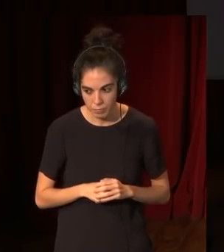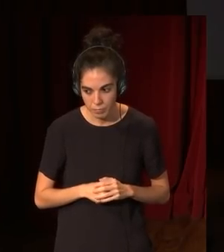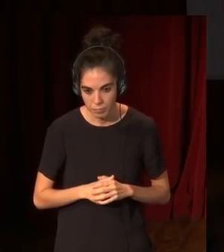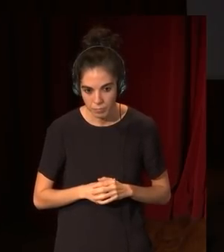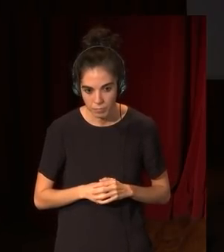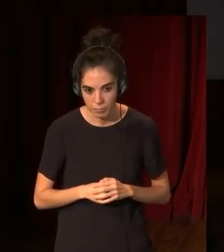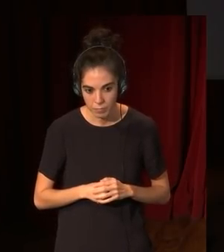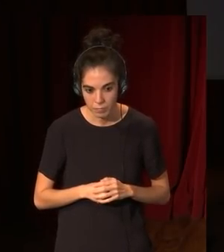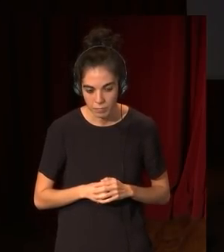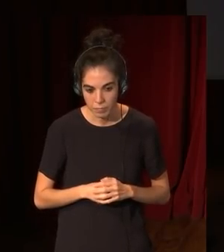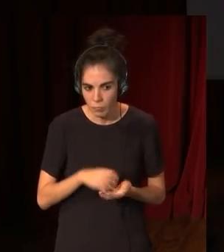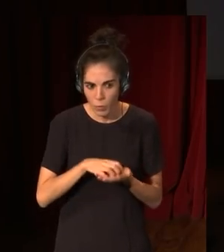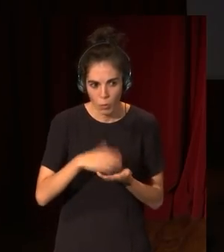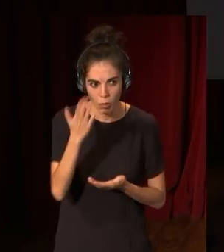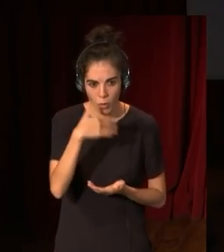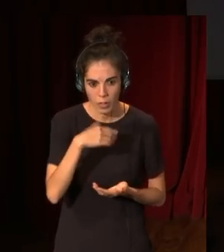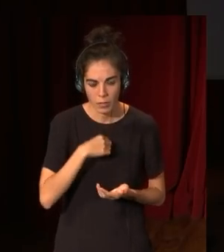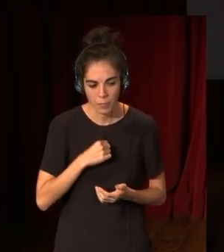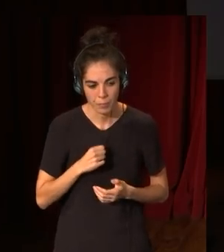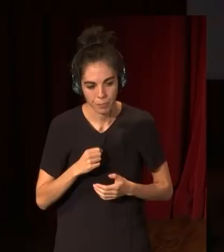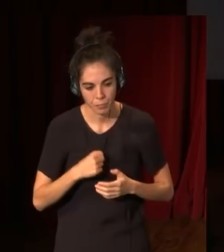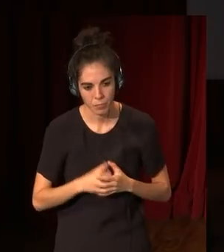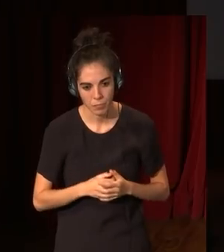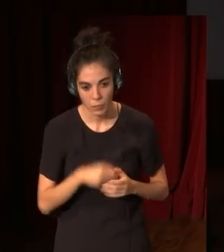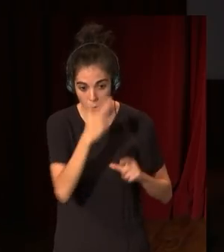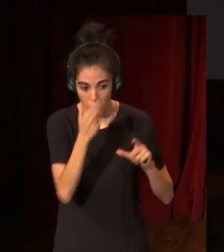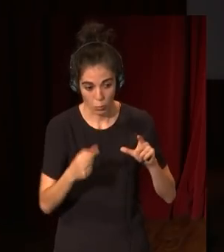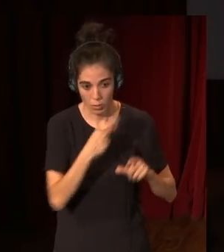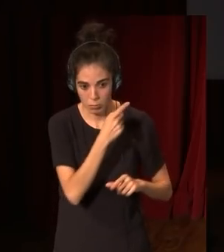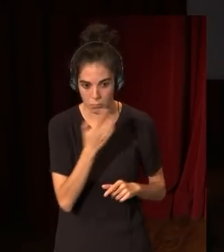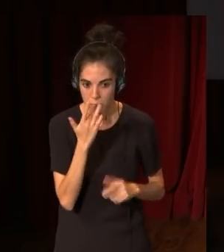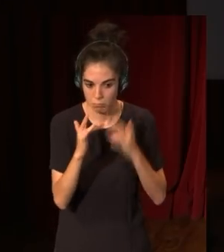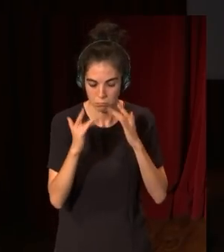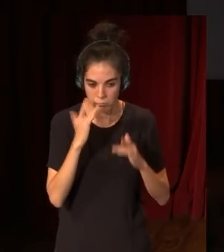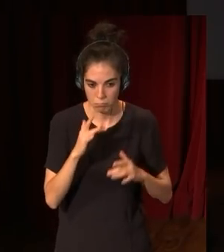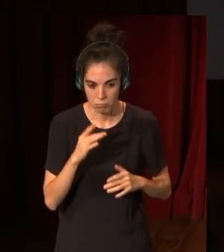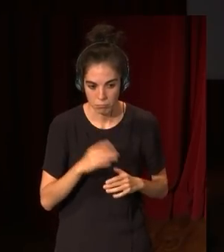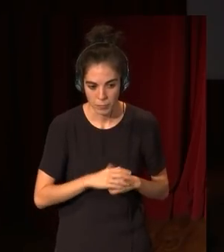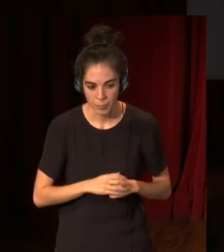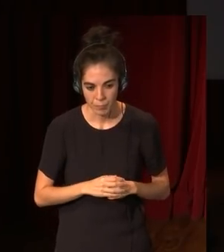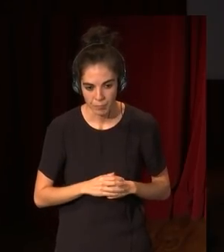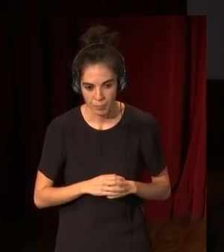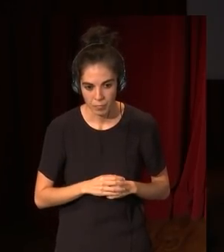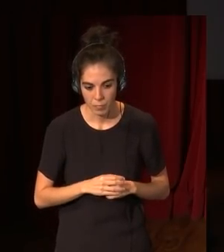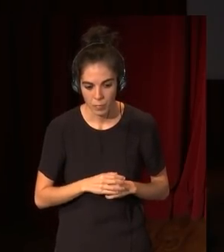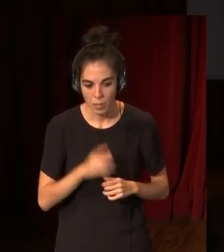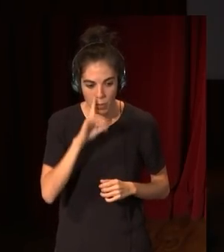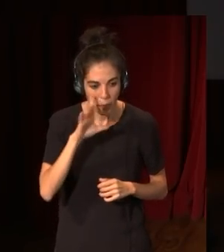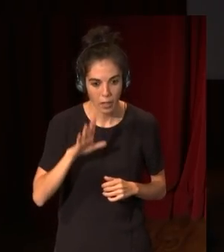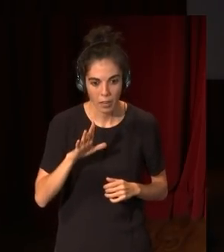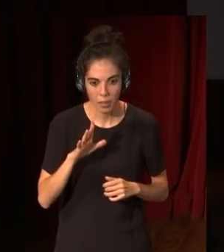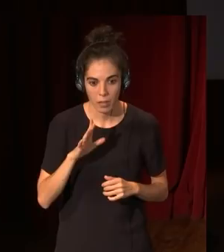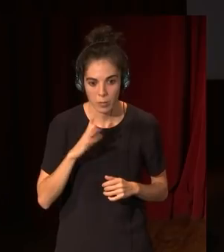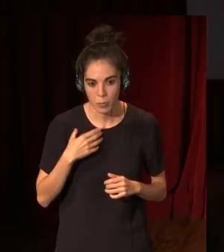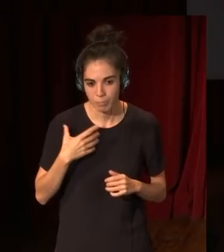no cabe duda que la pintura está pintura brillante y virtuosista de bermejo debió causar un fuerte impacto entre sus